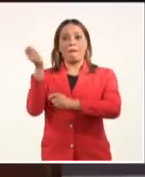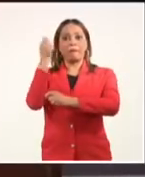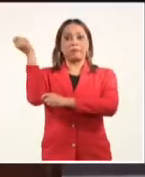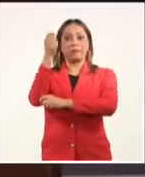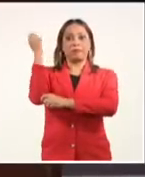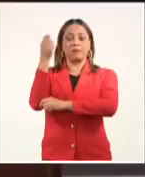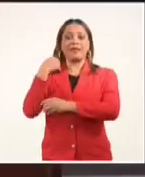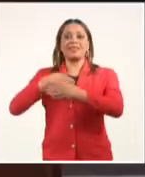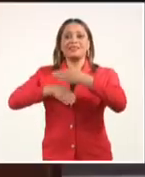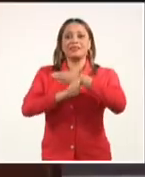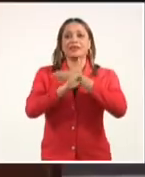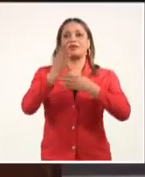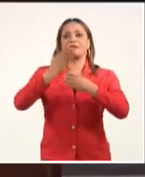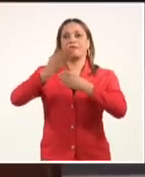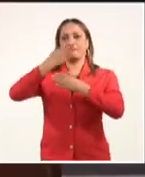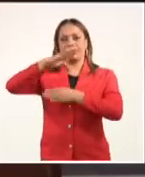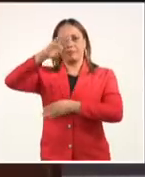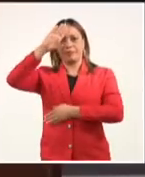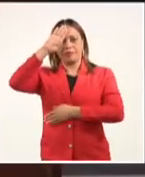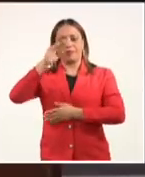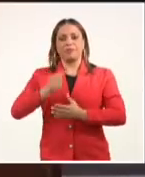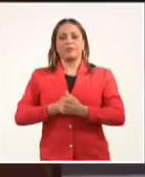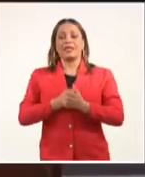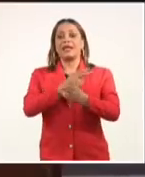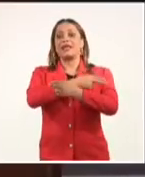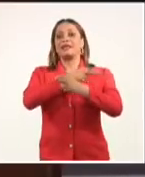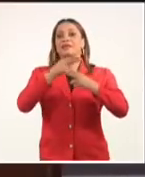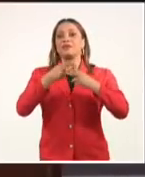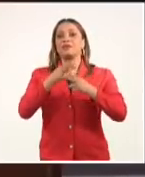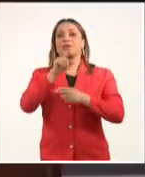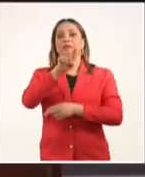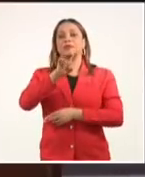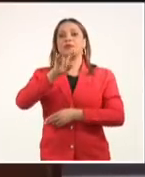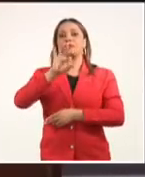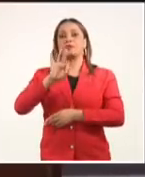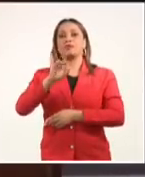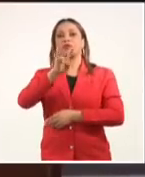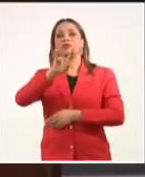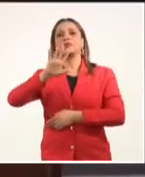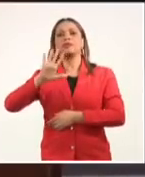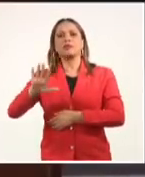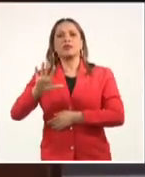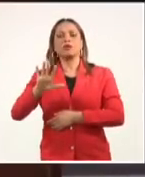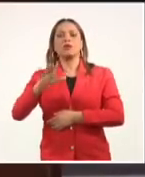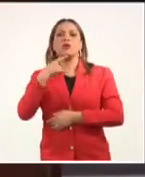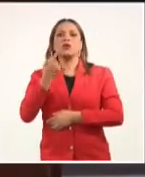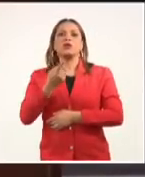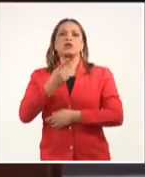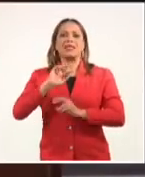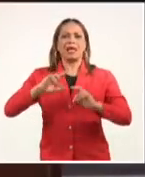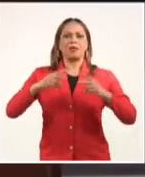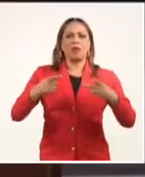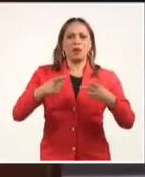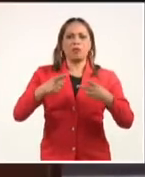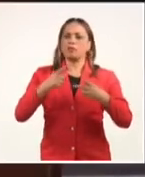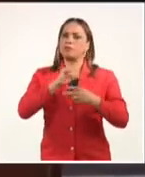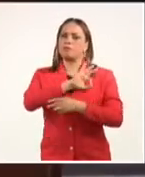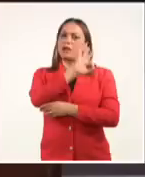Cuba. La historia del 95 no se repetirá",